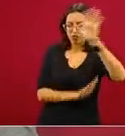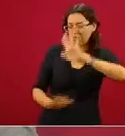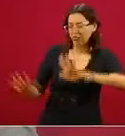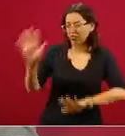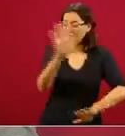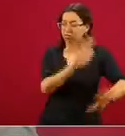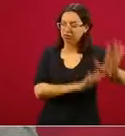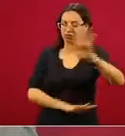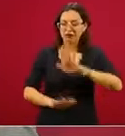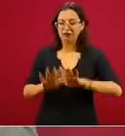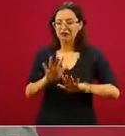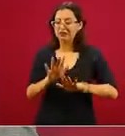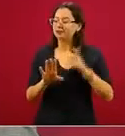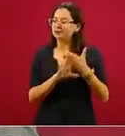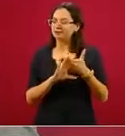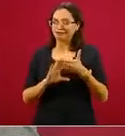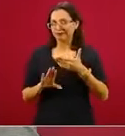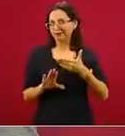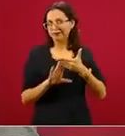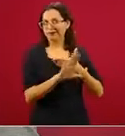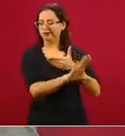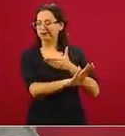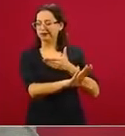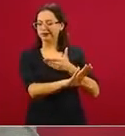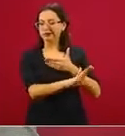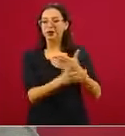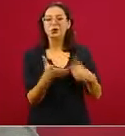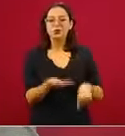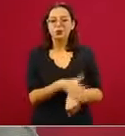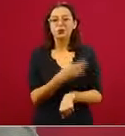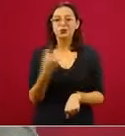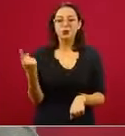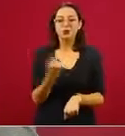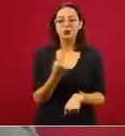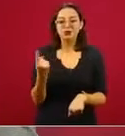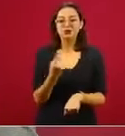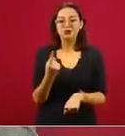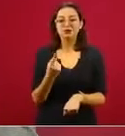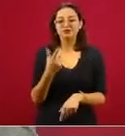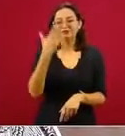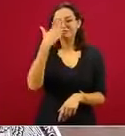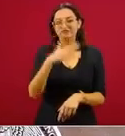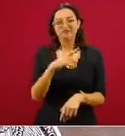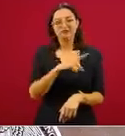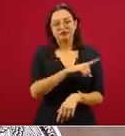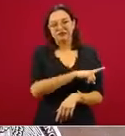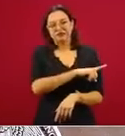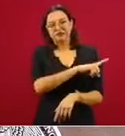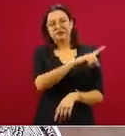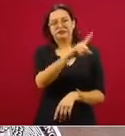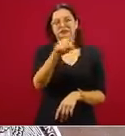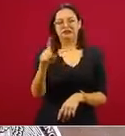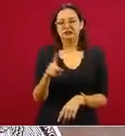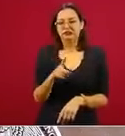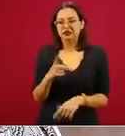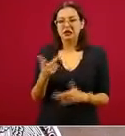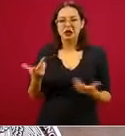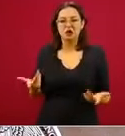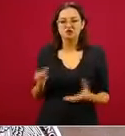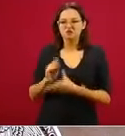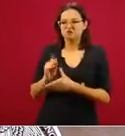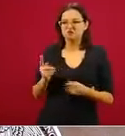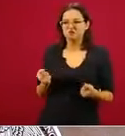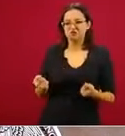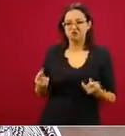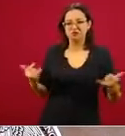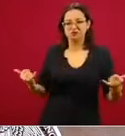Sabemos que no escucha el canto de las sirenas. Un ejemplo claro lo vamos a tener